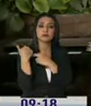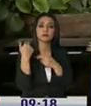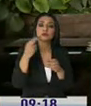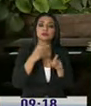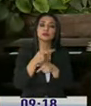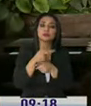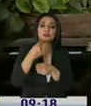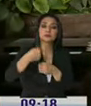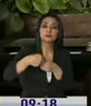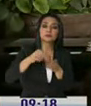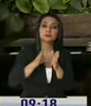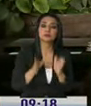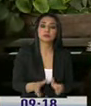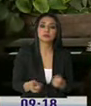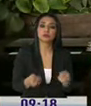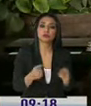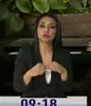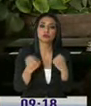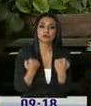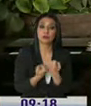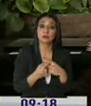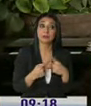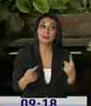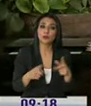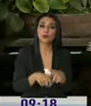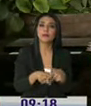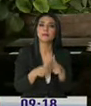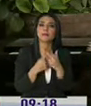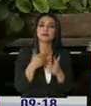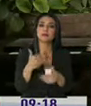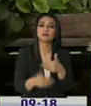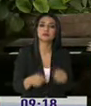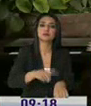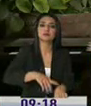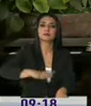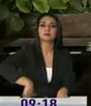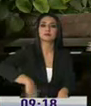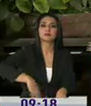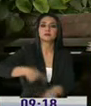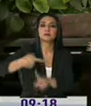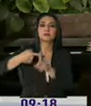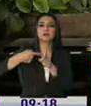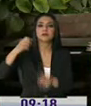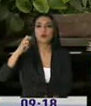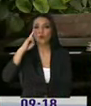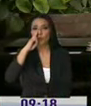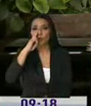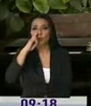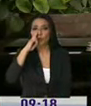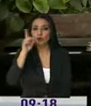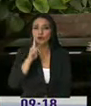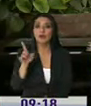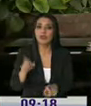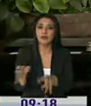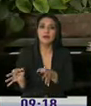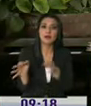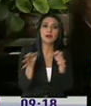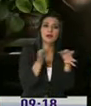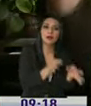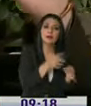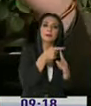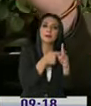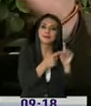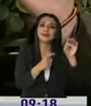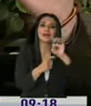Participación Ciudadana y Control Social, que tardíamente inició el proceso en el mes de junio, cuando debió haber empezado ese proceso